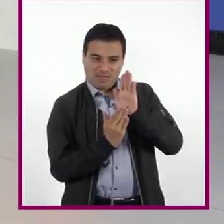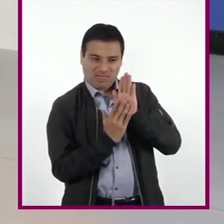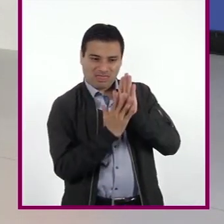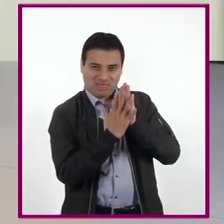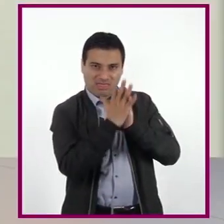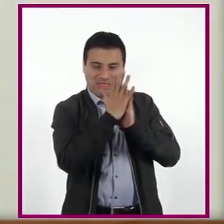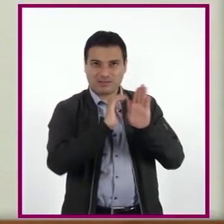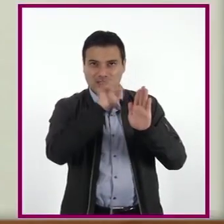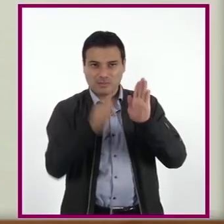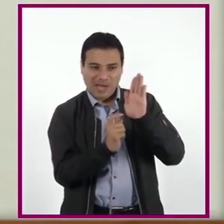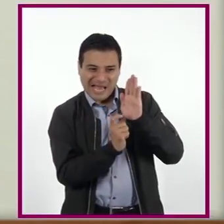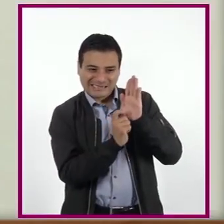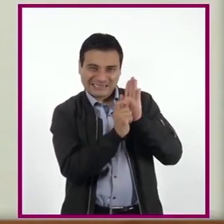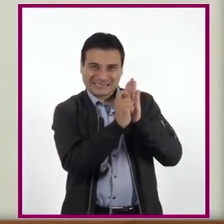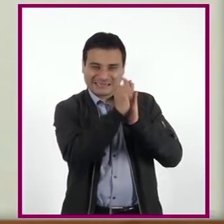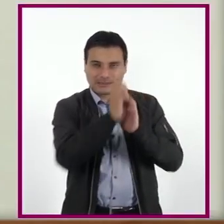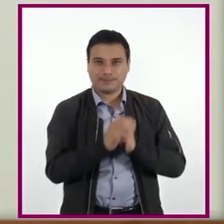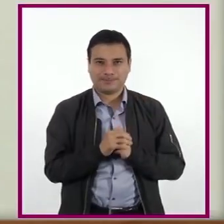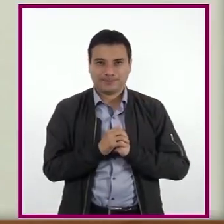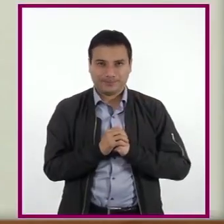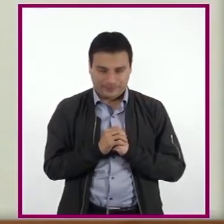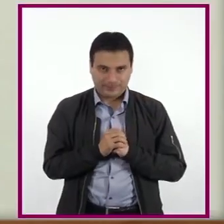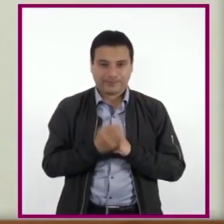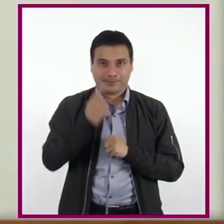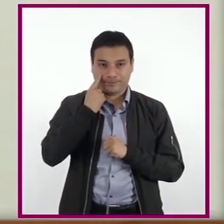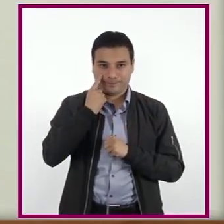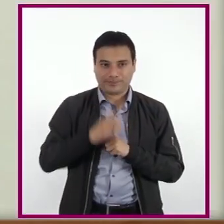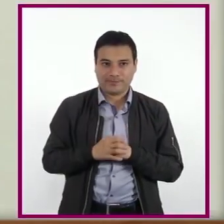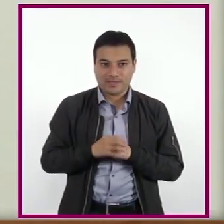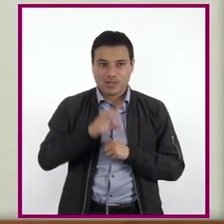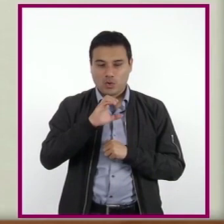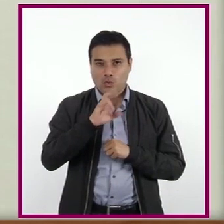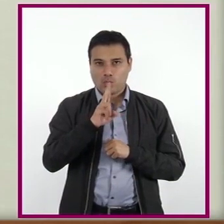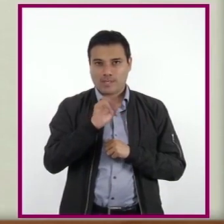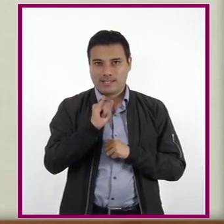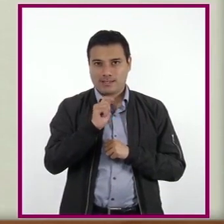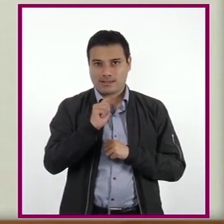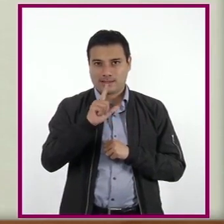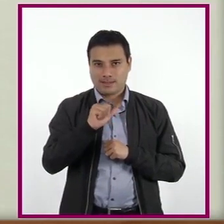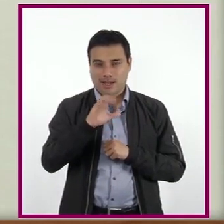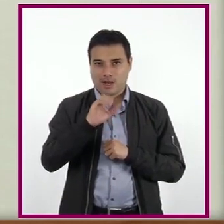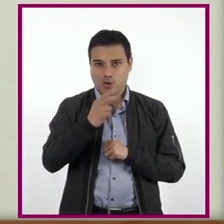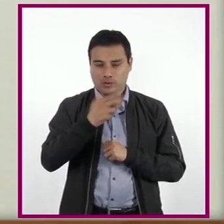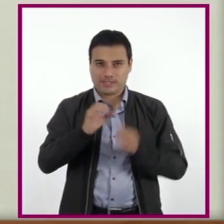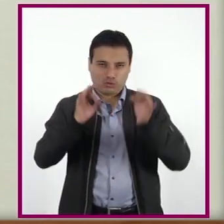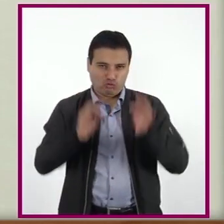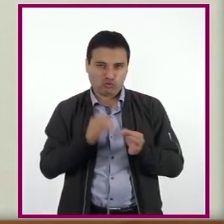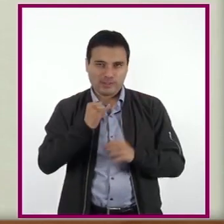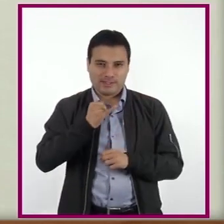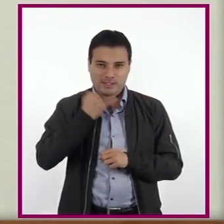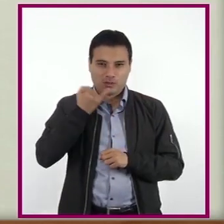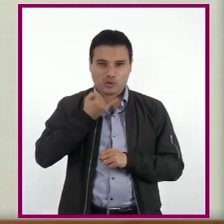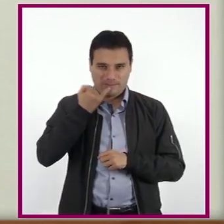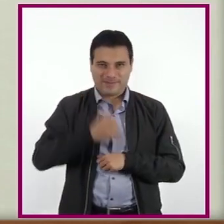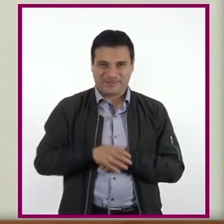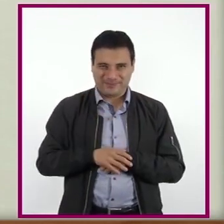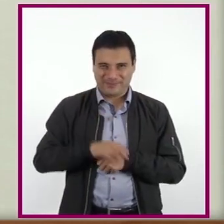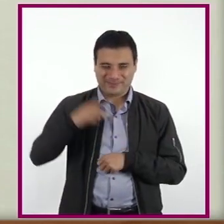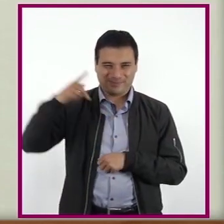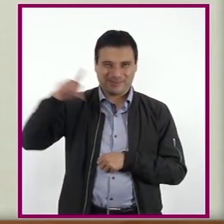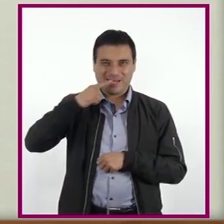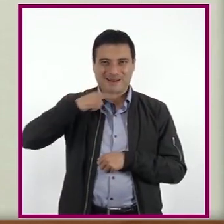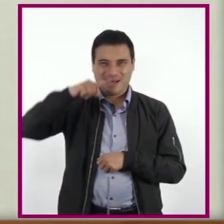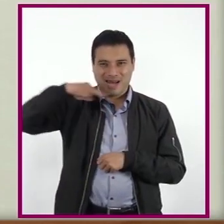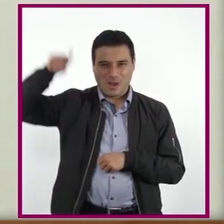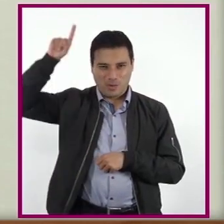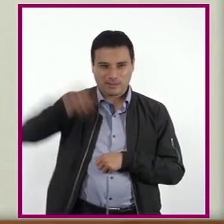cosecha. El huitlacoche o huitlacoche del náhuatl, huitlat, excrescencia, y cochi, dormido, es